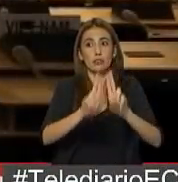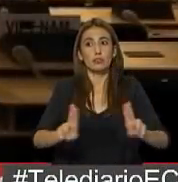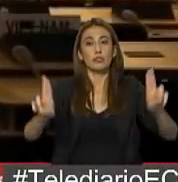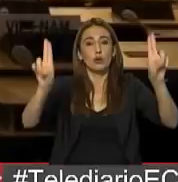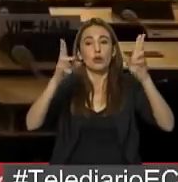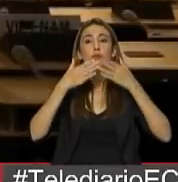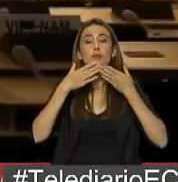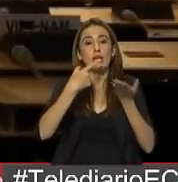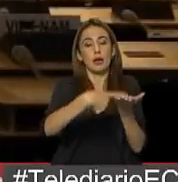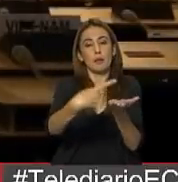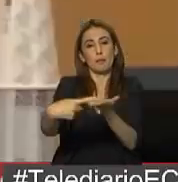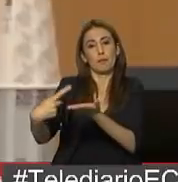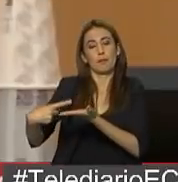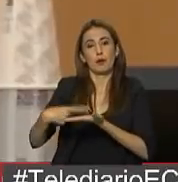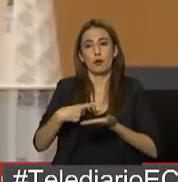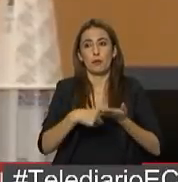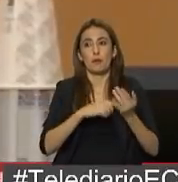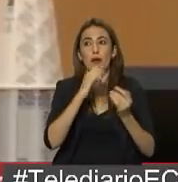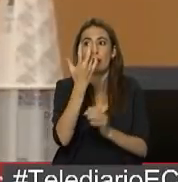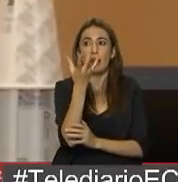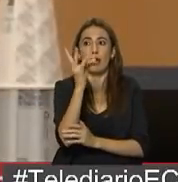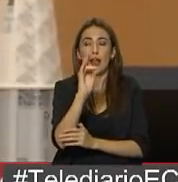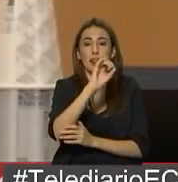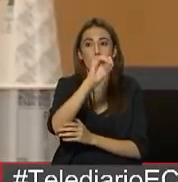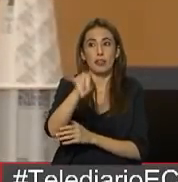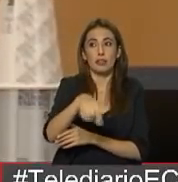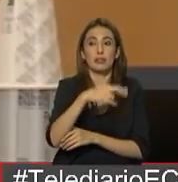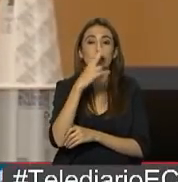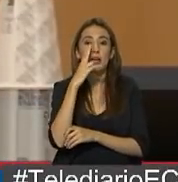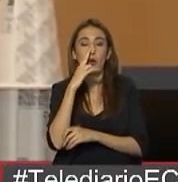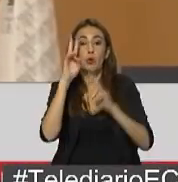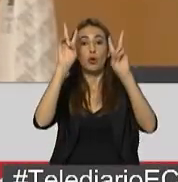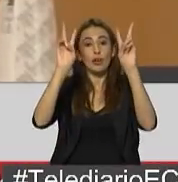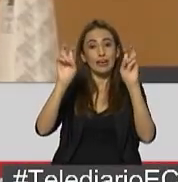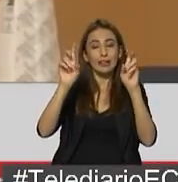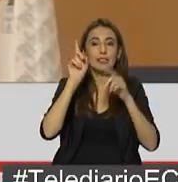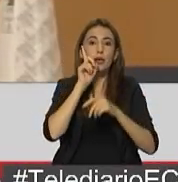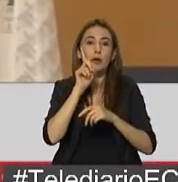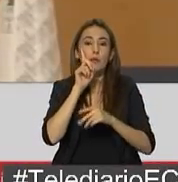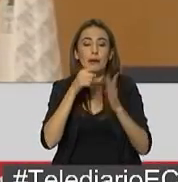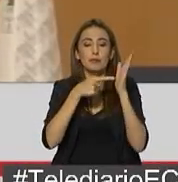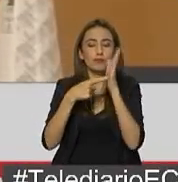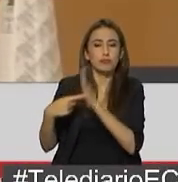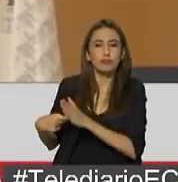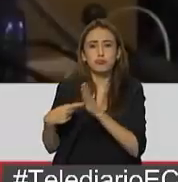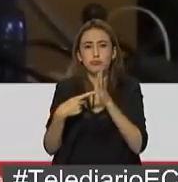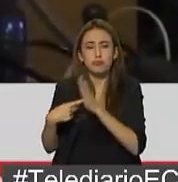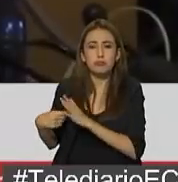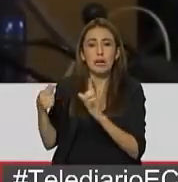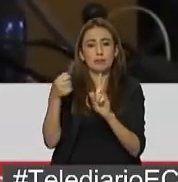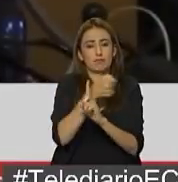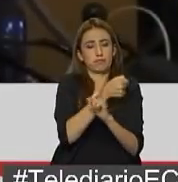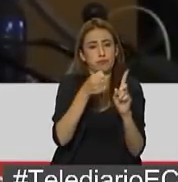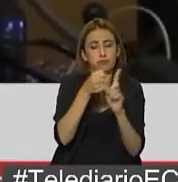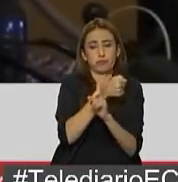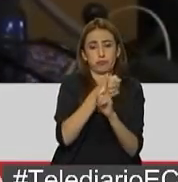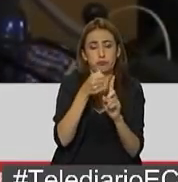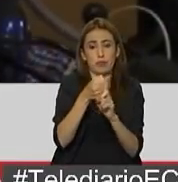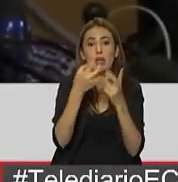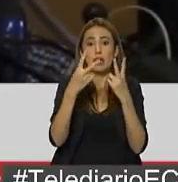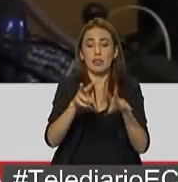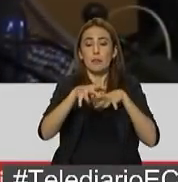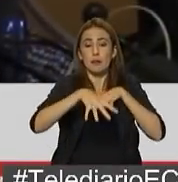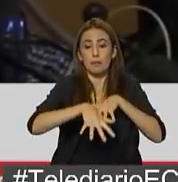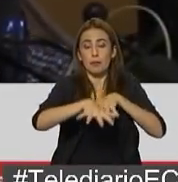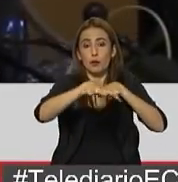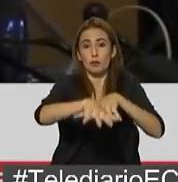un debate el próximo 17 de junio sobre racismo, brutalidad policial y violencia en contra de las protestas pacíficas. El